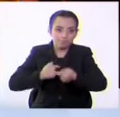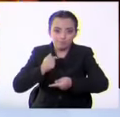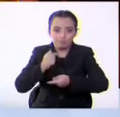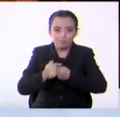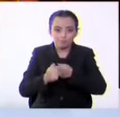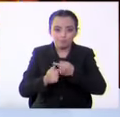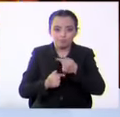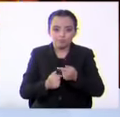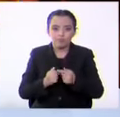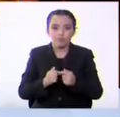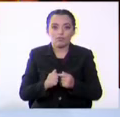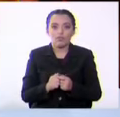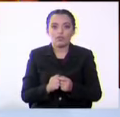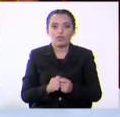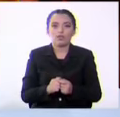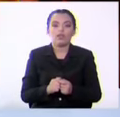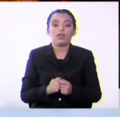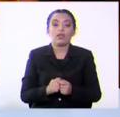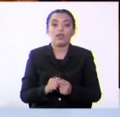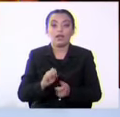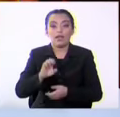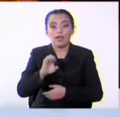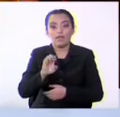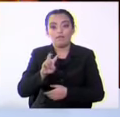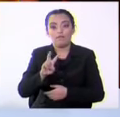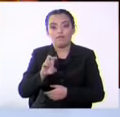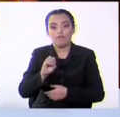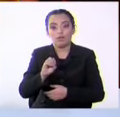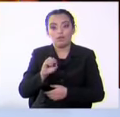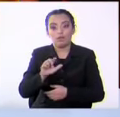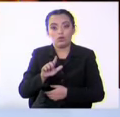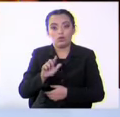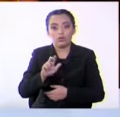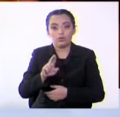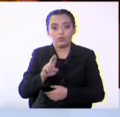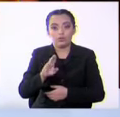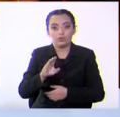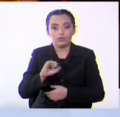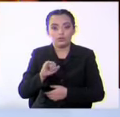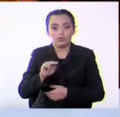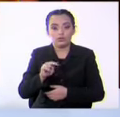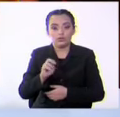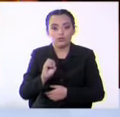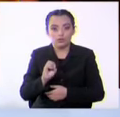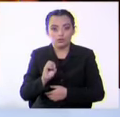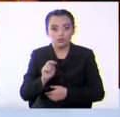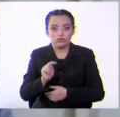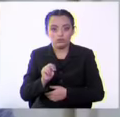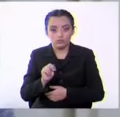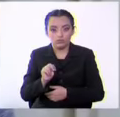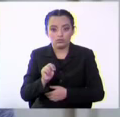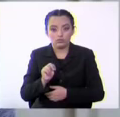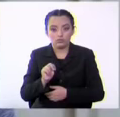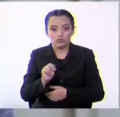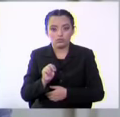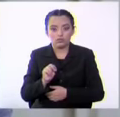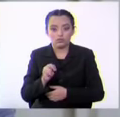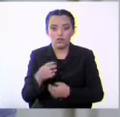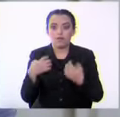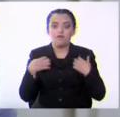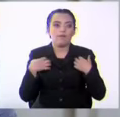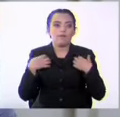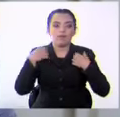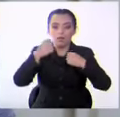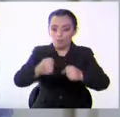era simplemente la supervivencia del más fuerte, estabas muy equivocado. De hecho, vamos a ver que